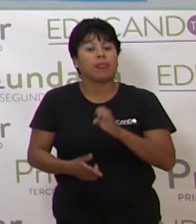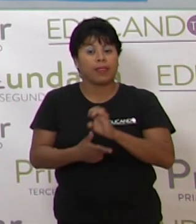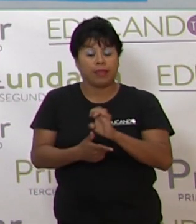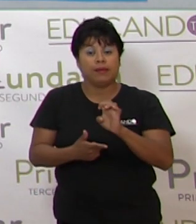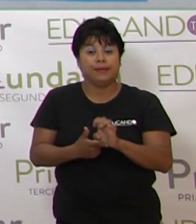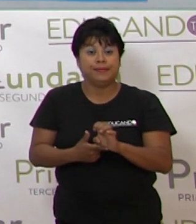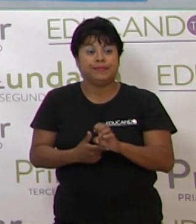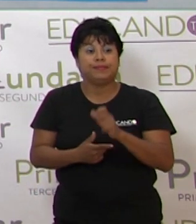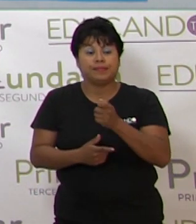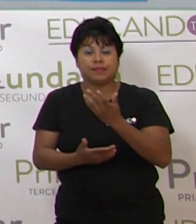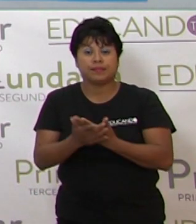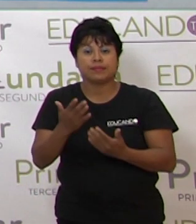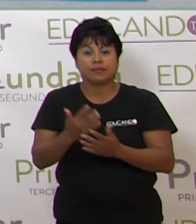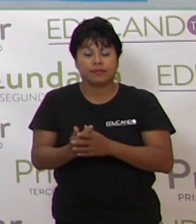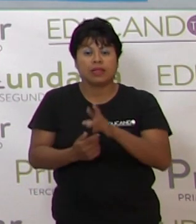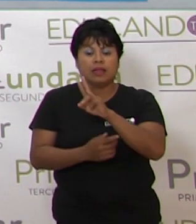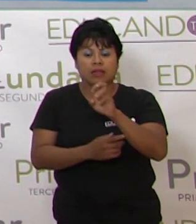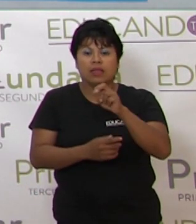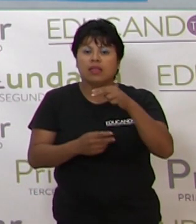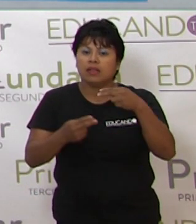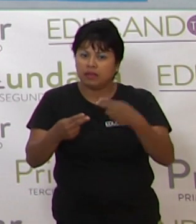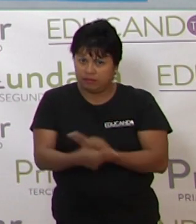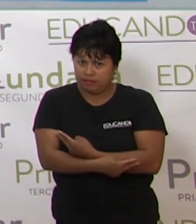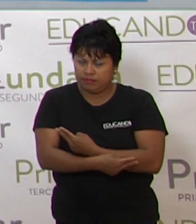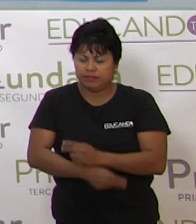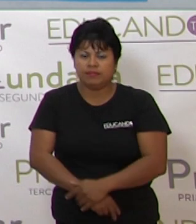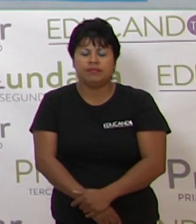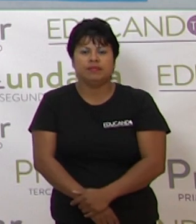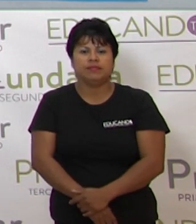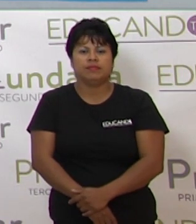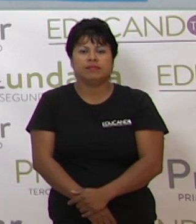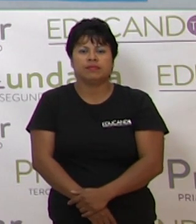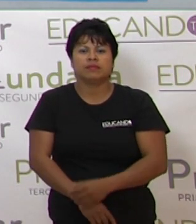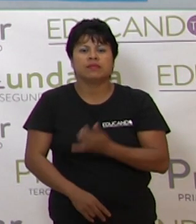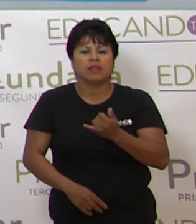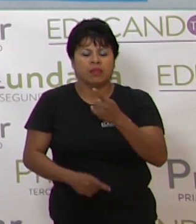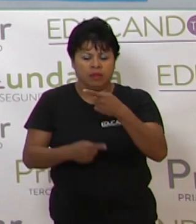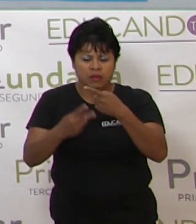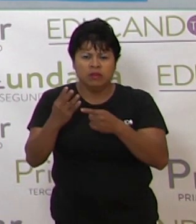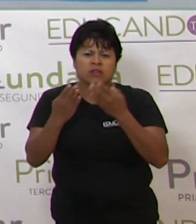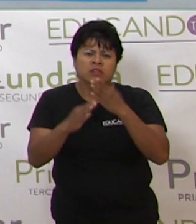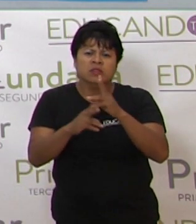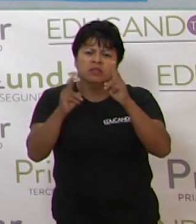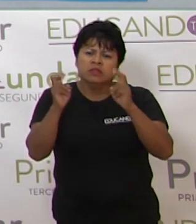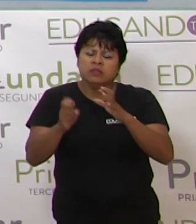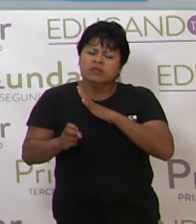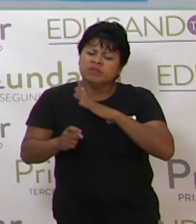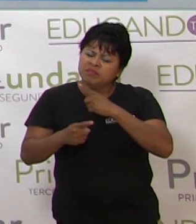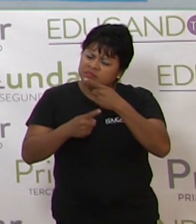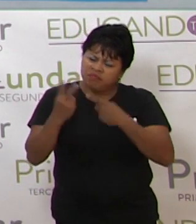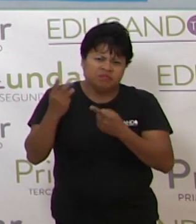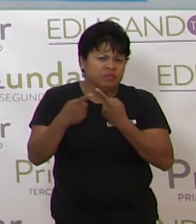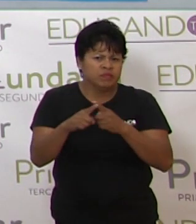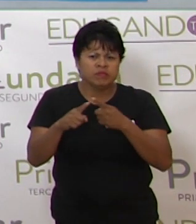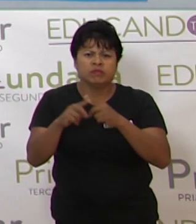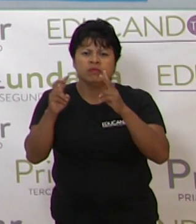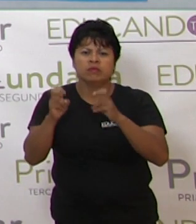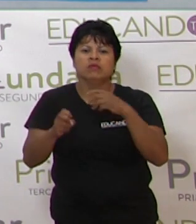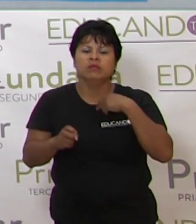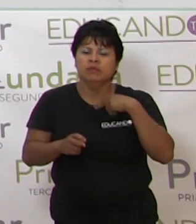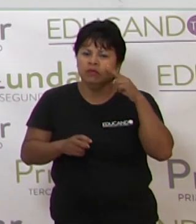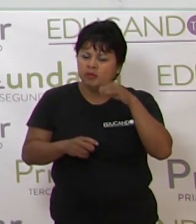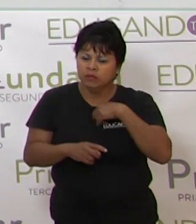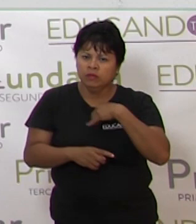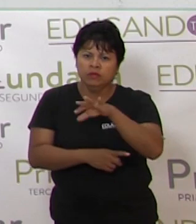entonces es una obra renacentista Y uno de los temas, porque hay varios temas ahí, uno de los temas